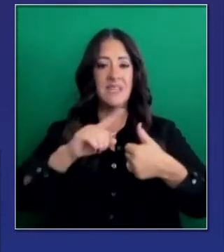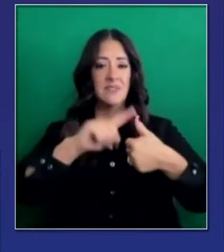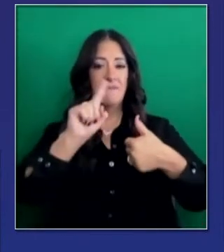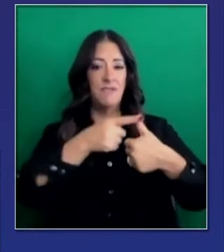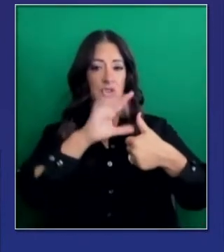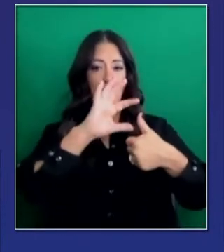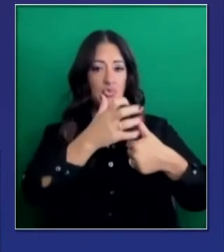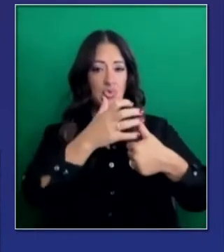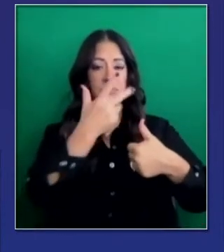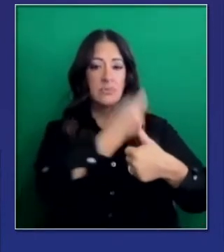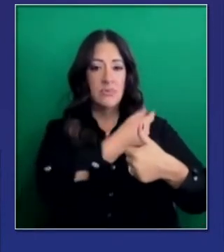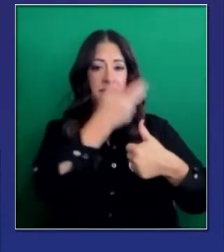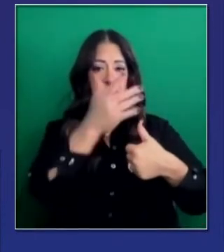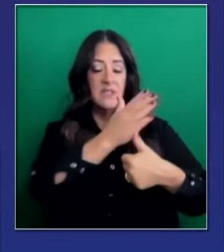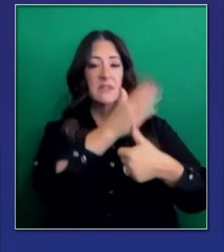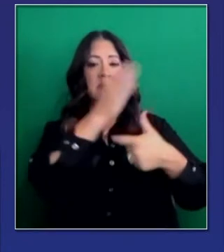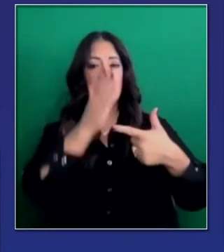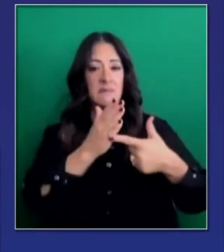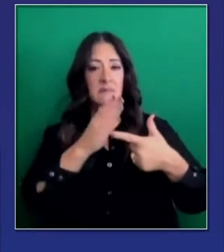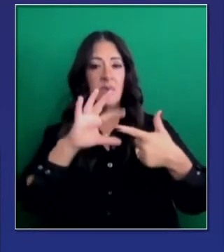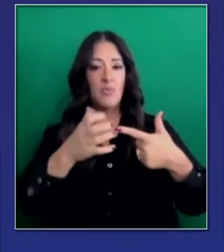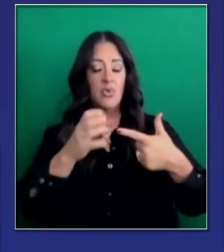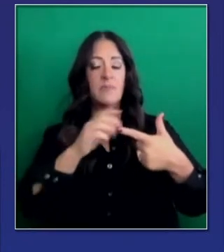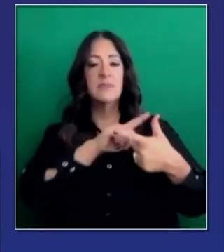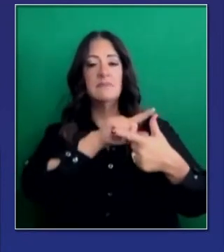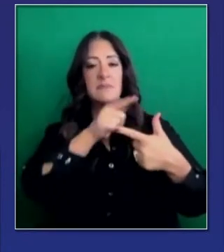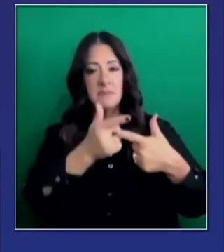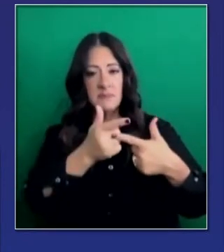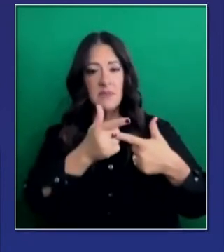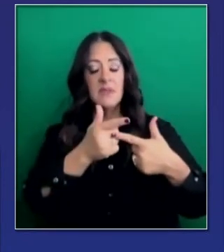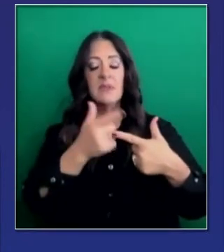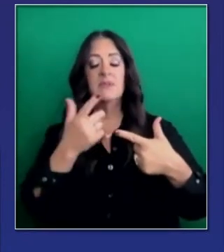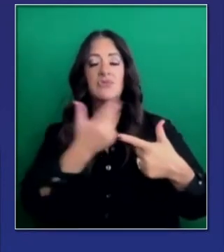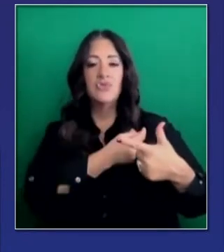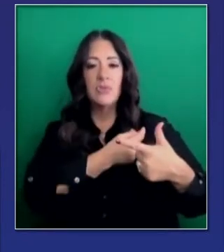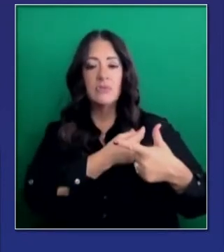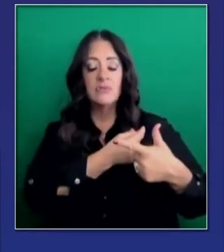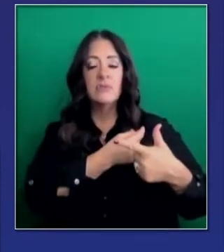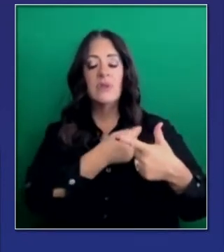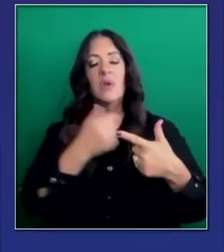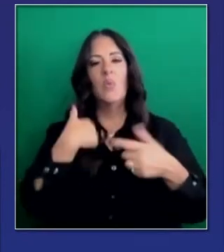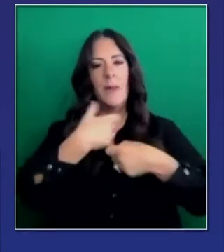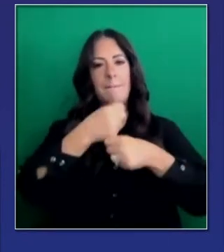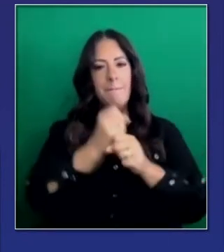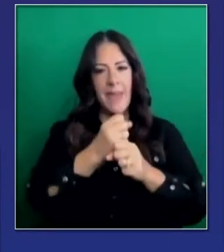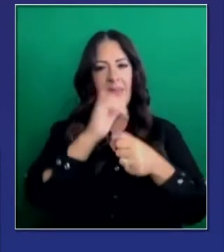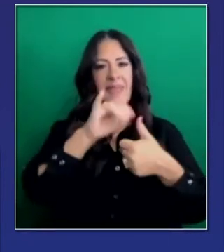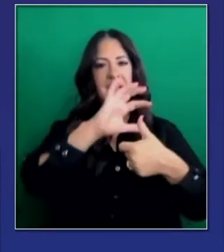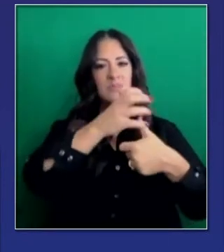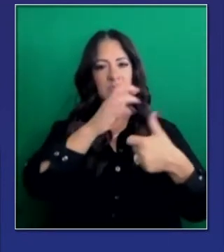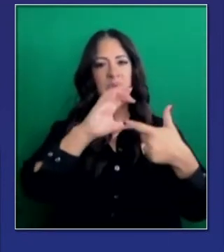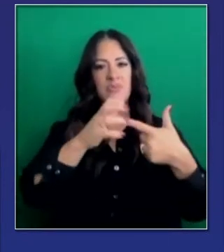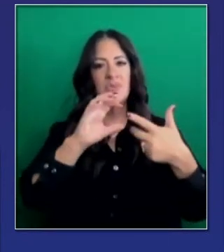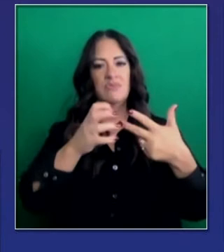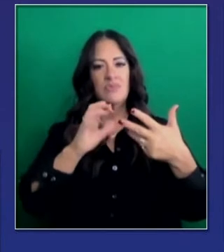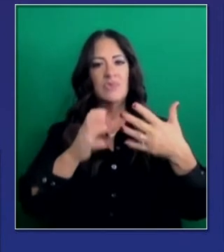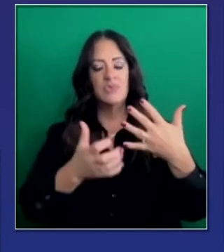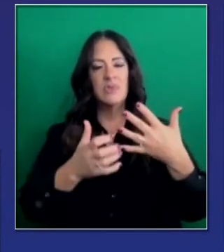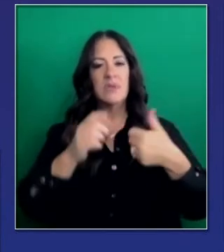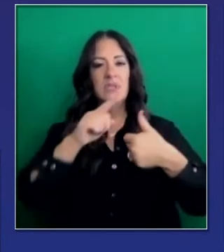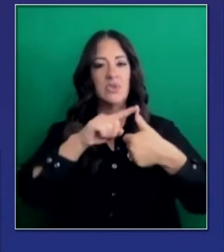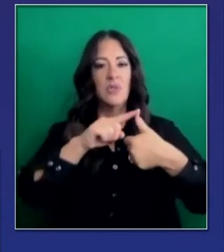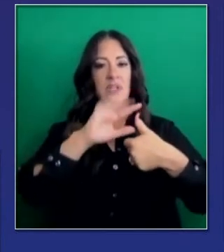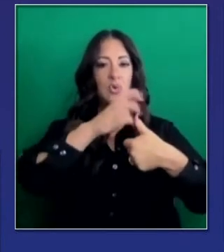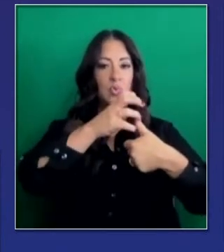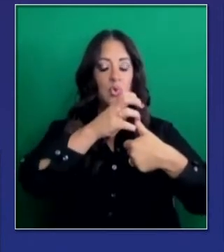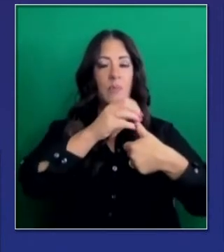siguiente una vez más esto ya estaba establecido lo hemos creado son fases y estos niveles dentro de las fases